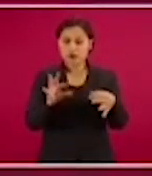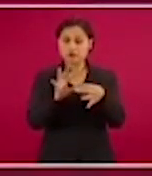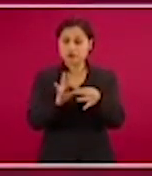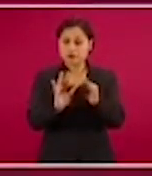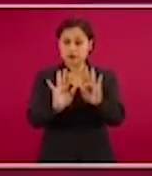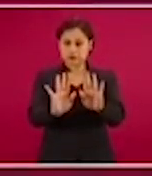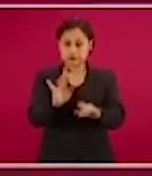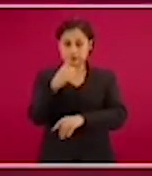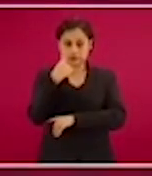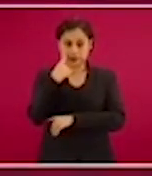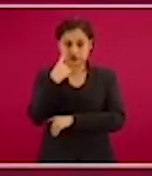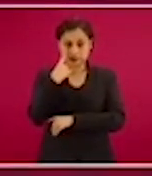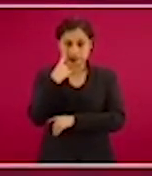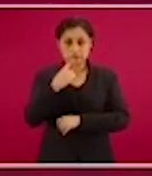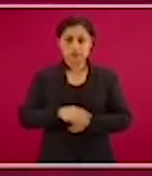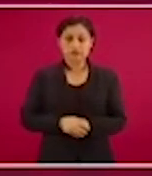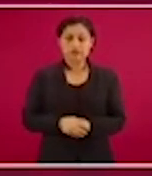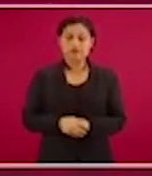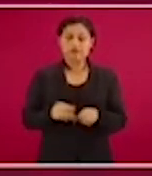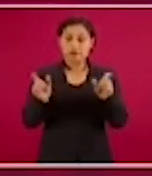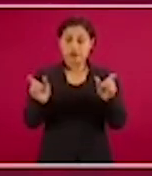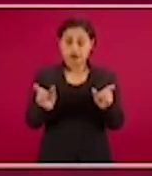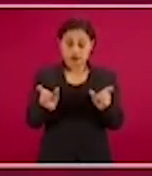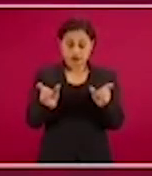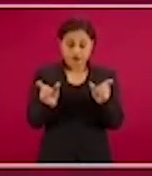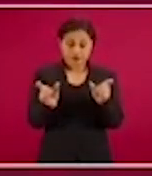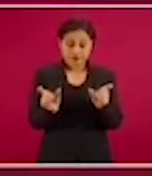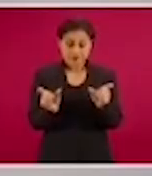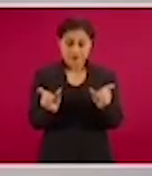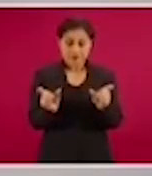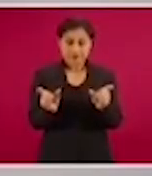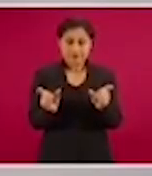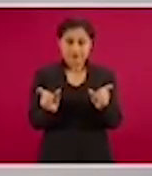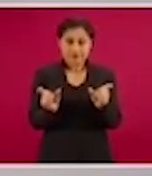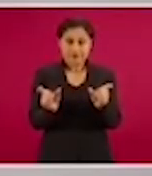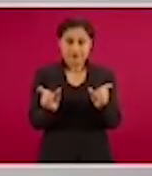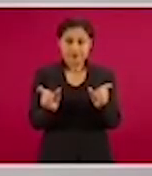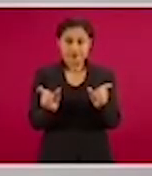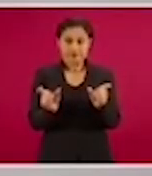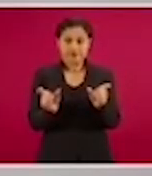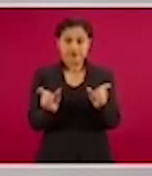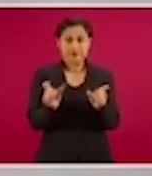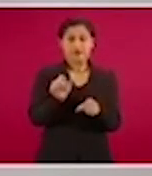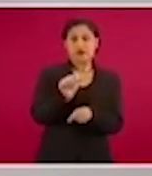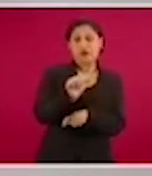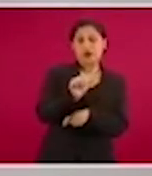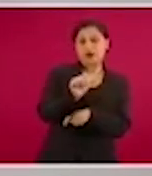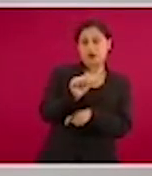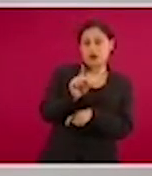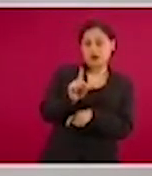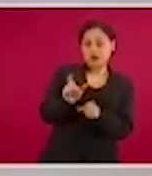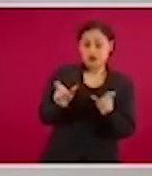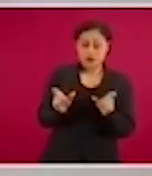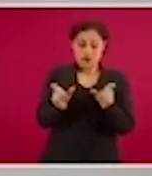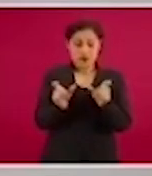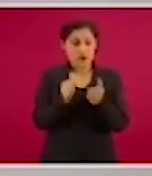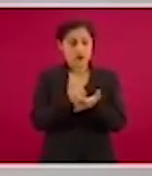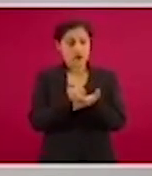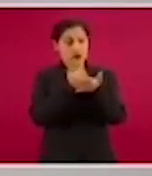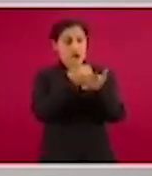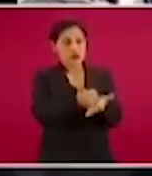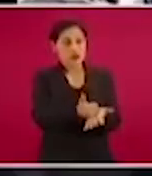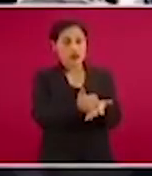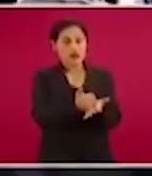dos actuadores que llaman aquí técnicamente desde a la de o para la estabilidad son lo que él se eligió